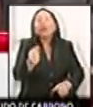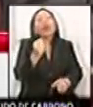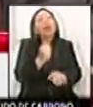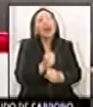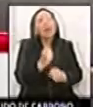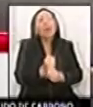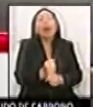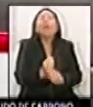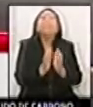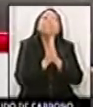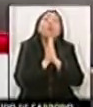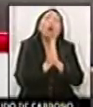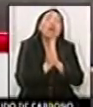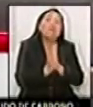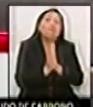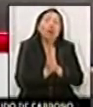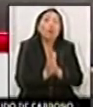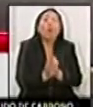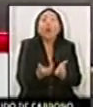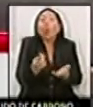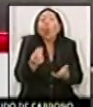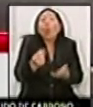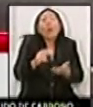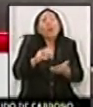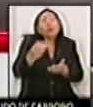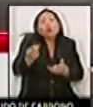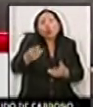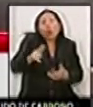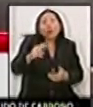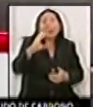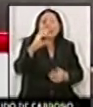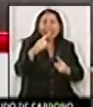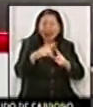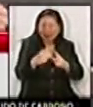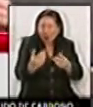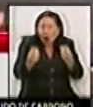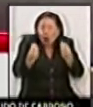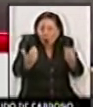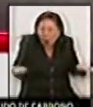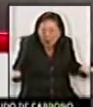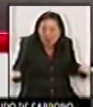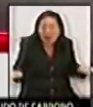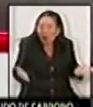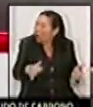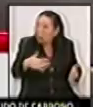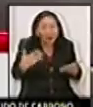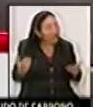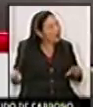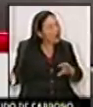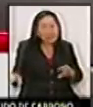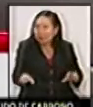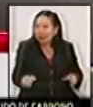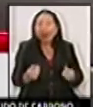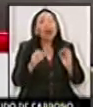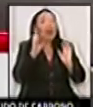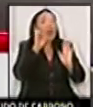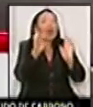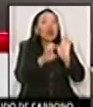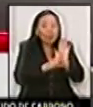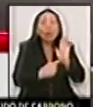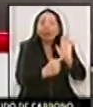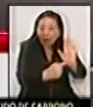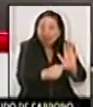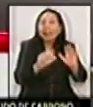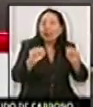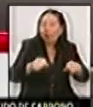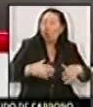trabajadores a rogar que podamos subir la CTS. ¿Qué es eso? ¿Qué es eso? Colegas, demos el ejemplo. Podemos